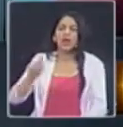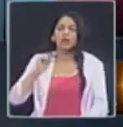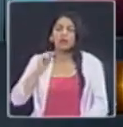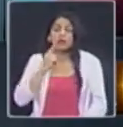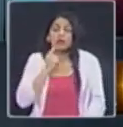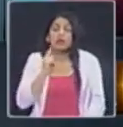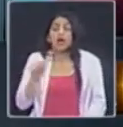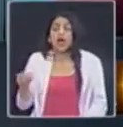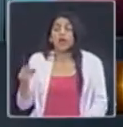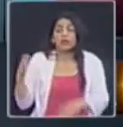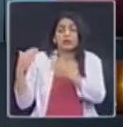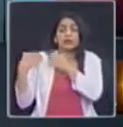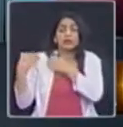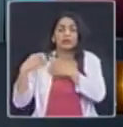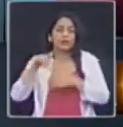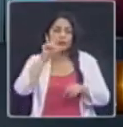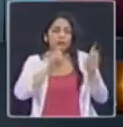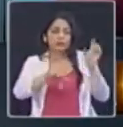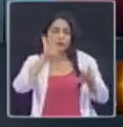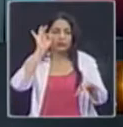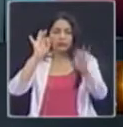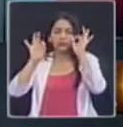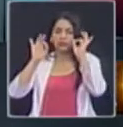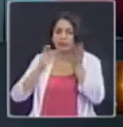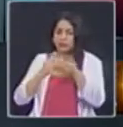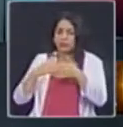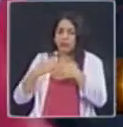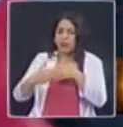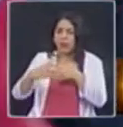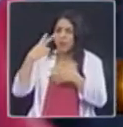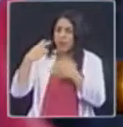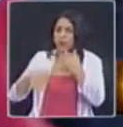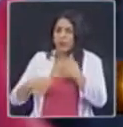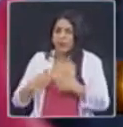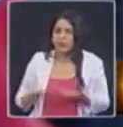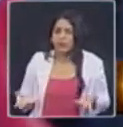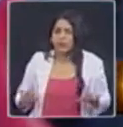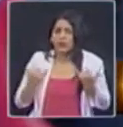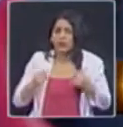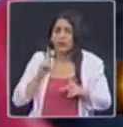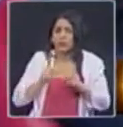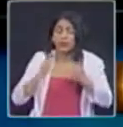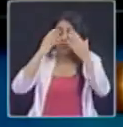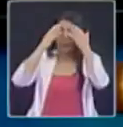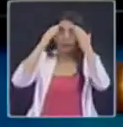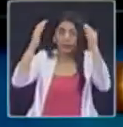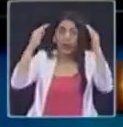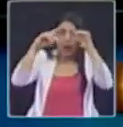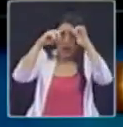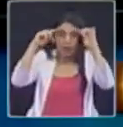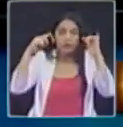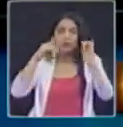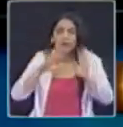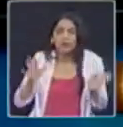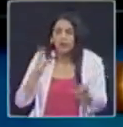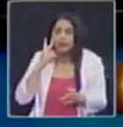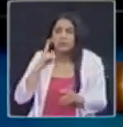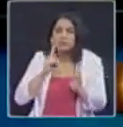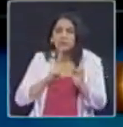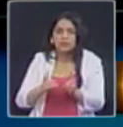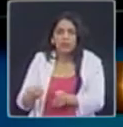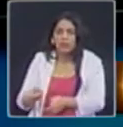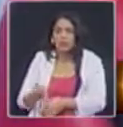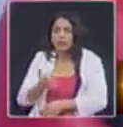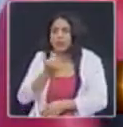cada uno a cada uno de estos autores con él resulta que la ciudadanía no soportan ver situaciones como las que estamos observando con